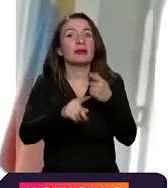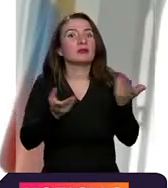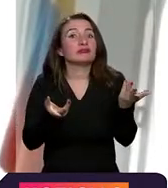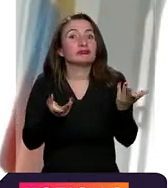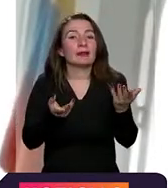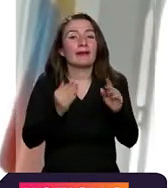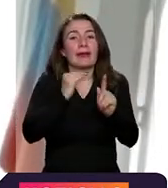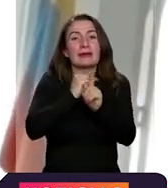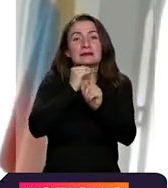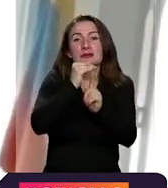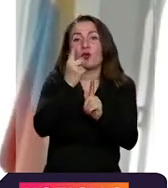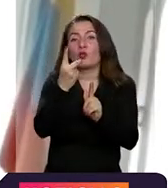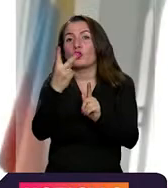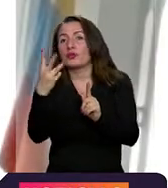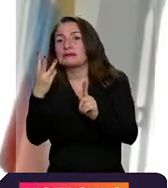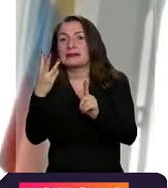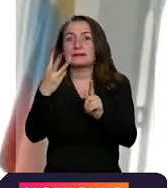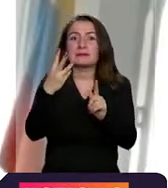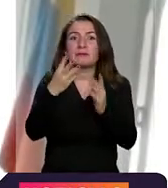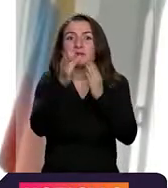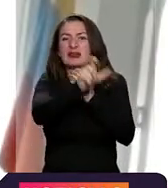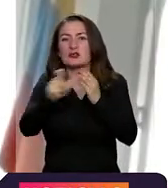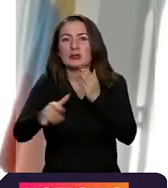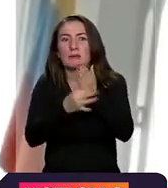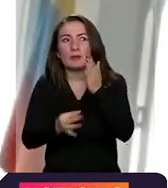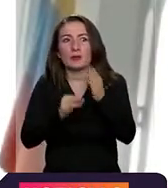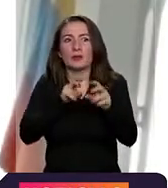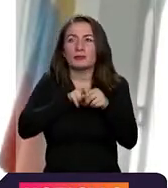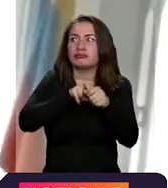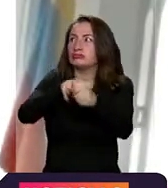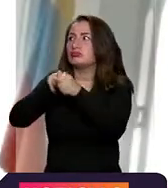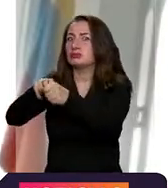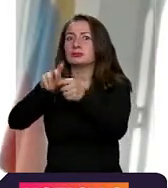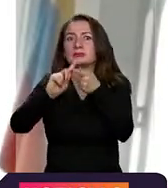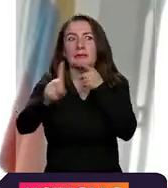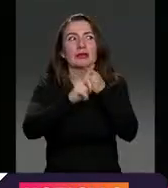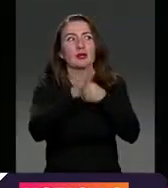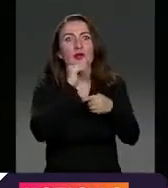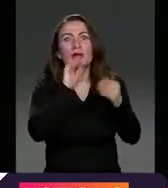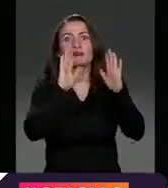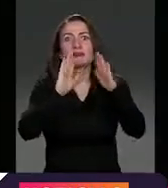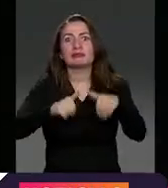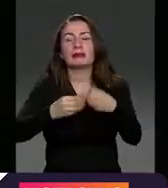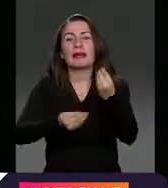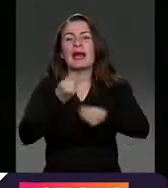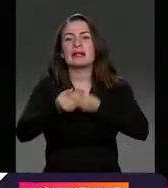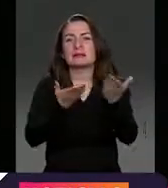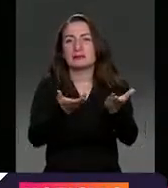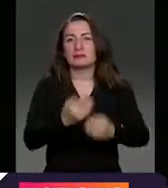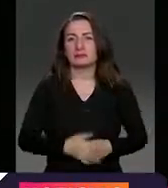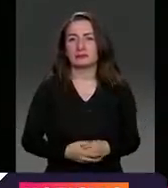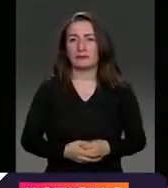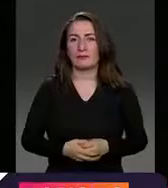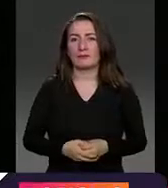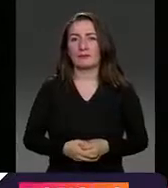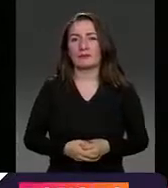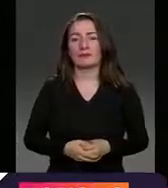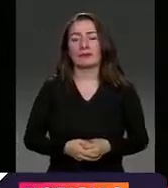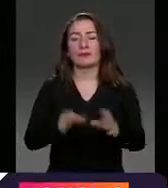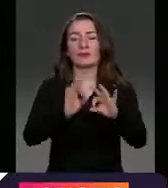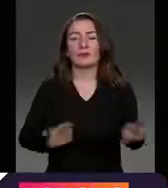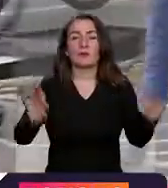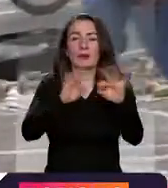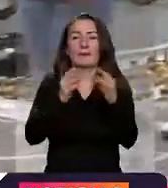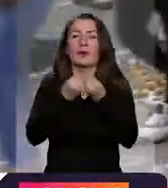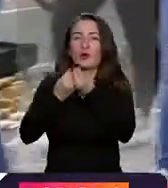los estratos 1, 2 y 3, para movilizarse desde sus casas hasta sus lugares de trabajo? Insistió en la importancia de que el Consejo